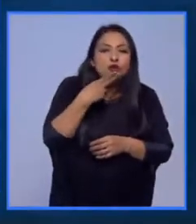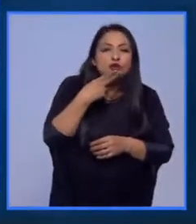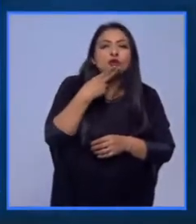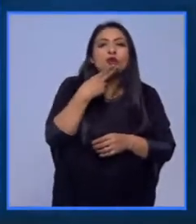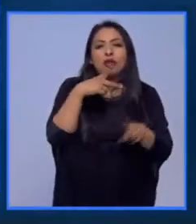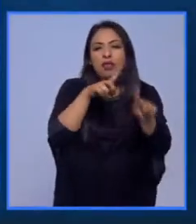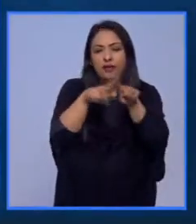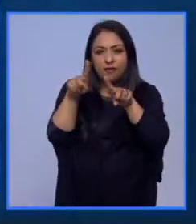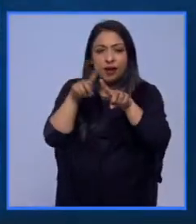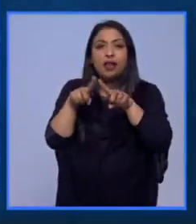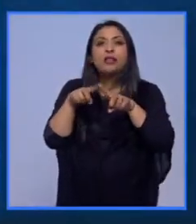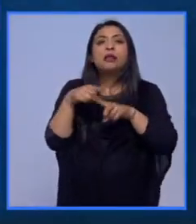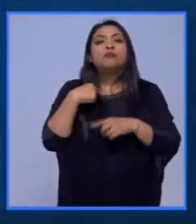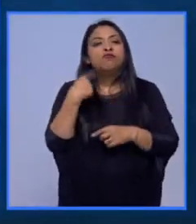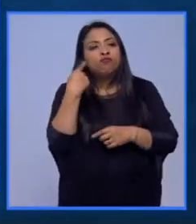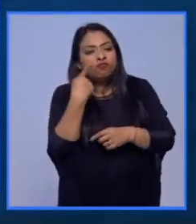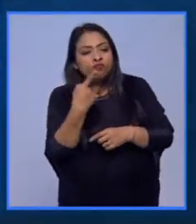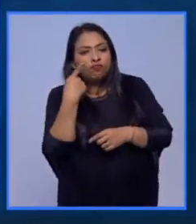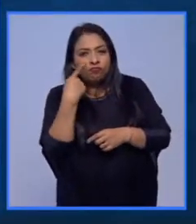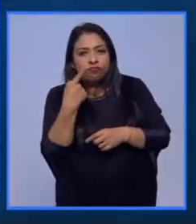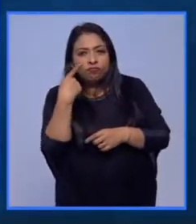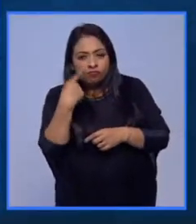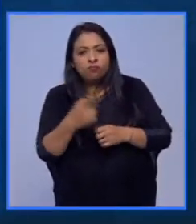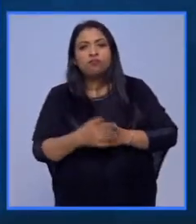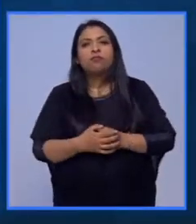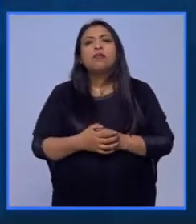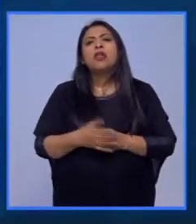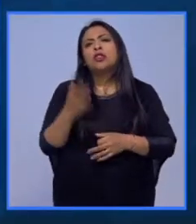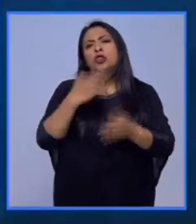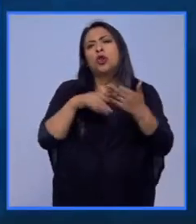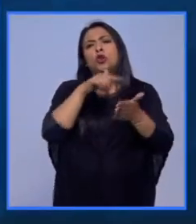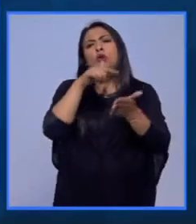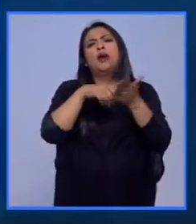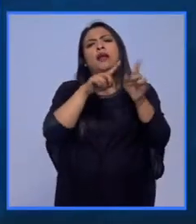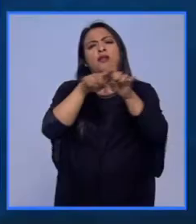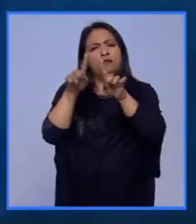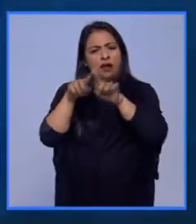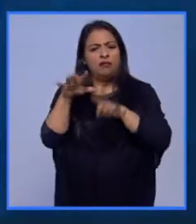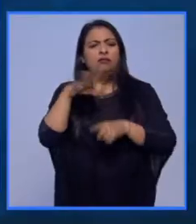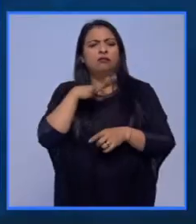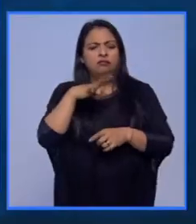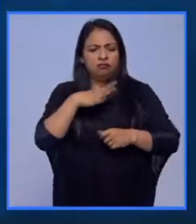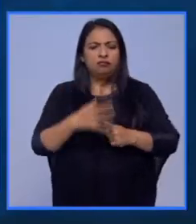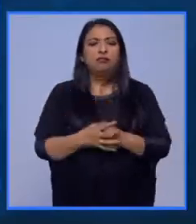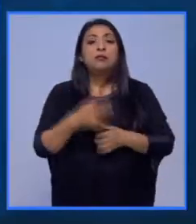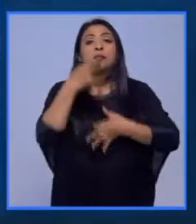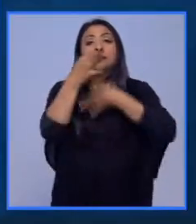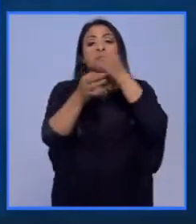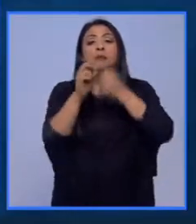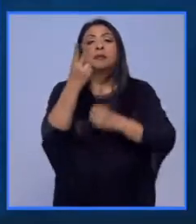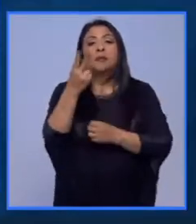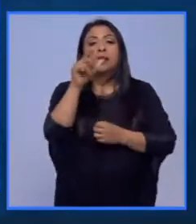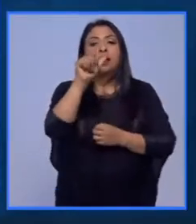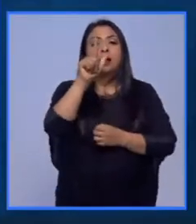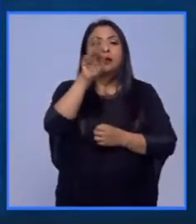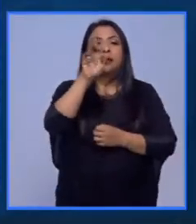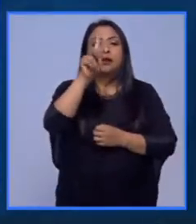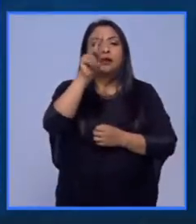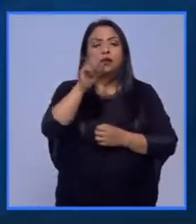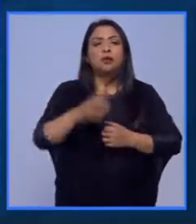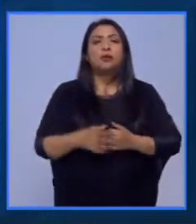costumbres, las va uno viendo en Ocumicho, en todas partes. Noticias 22, Alberto